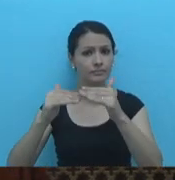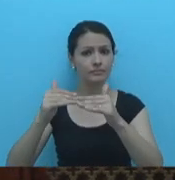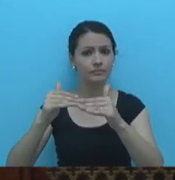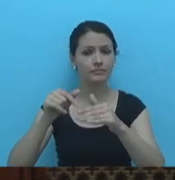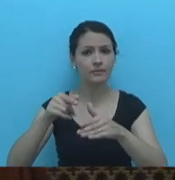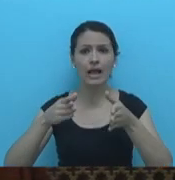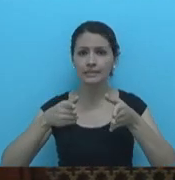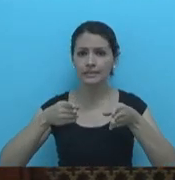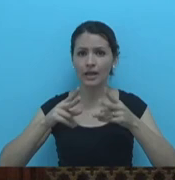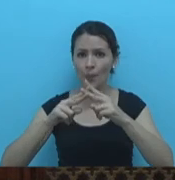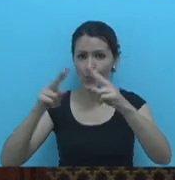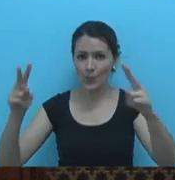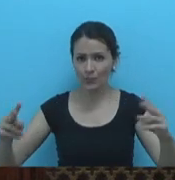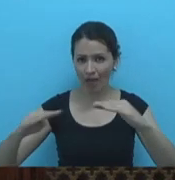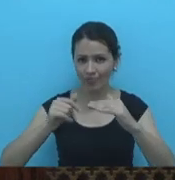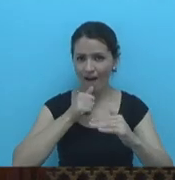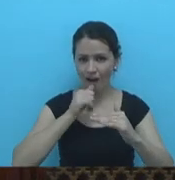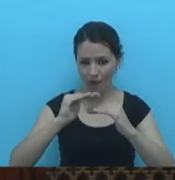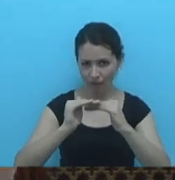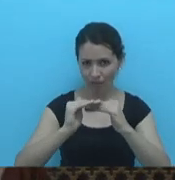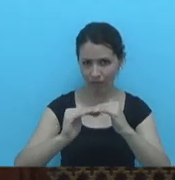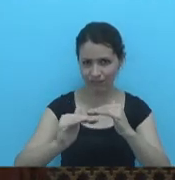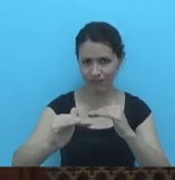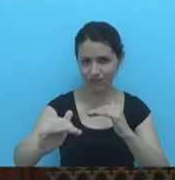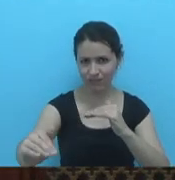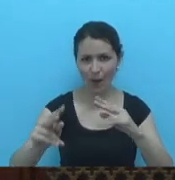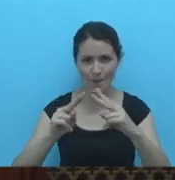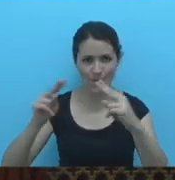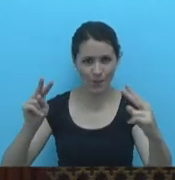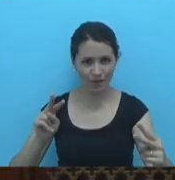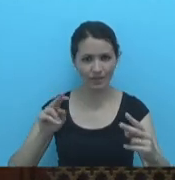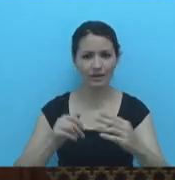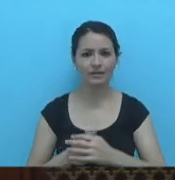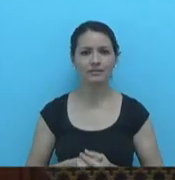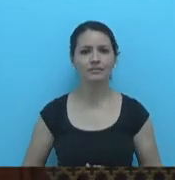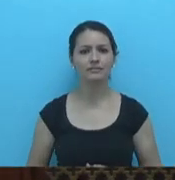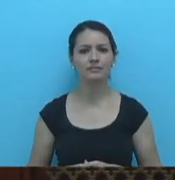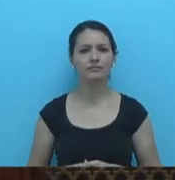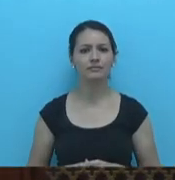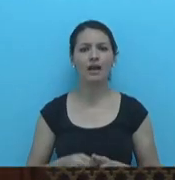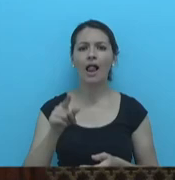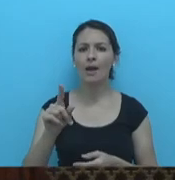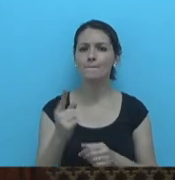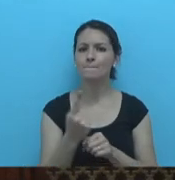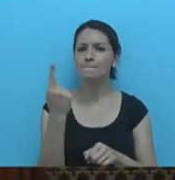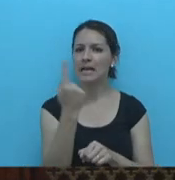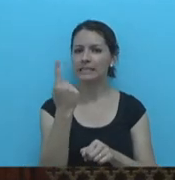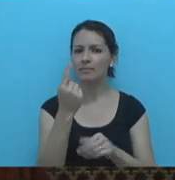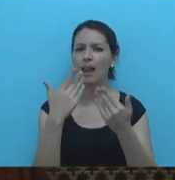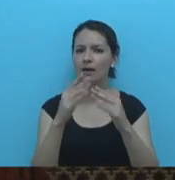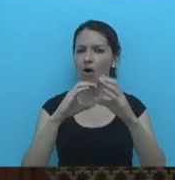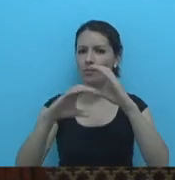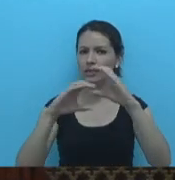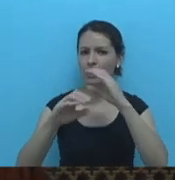puente flotante aportado por don Rafael Colucci para la Comisión Puerto Campo es el principal sostén de la